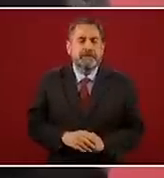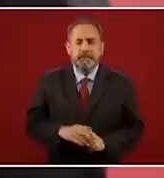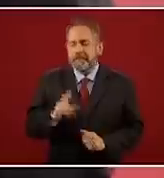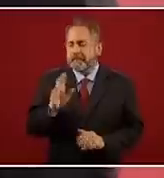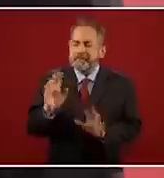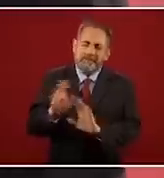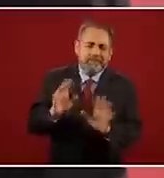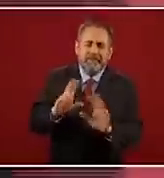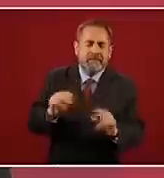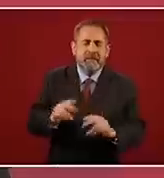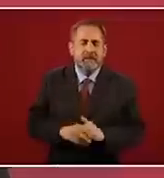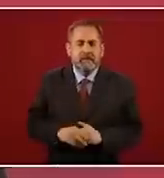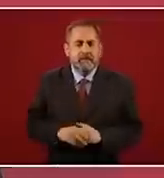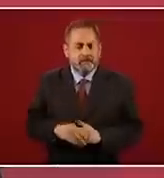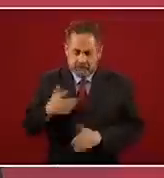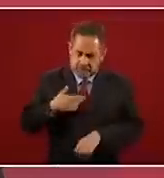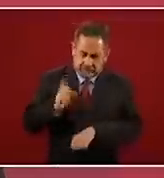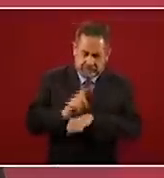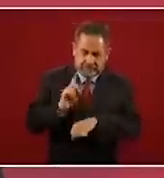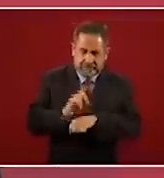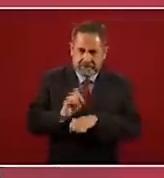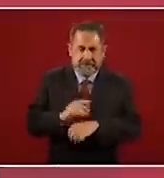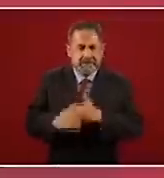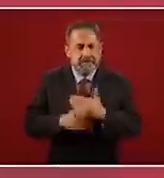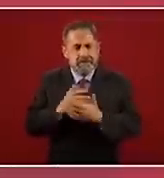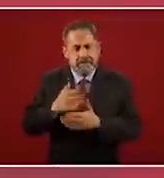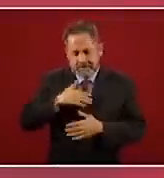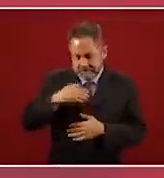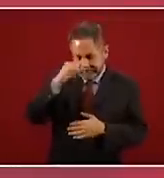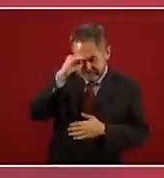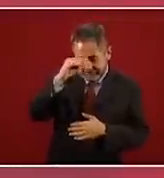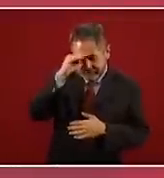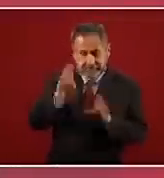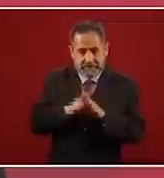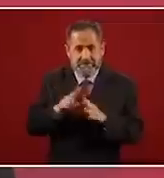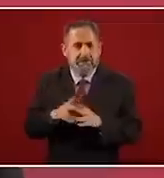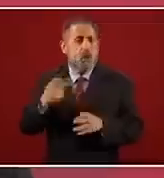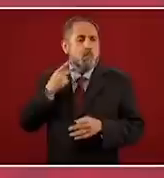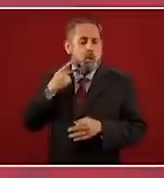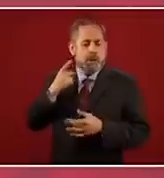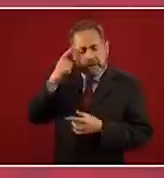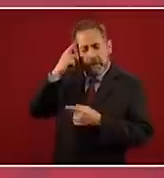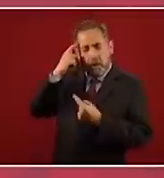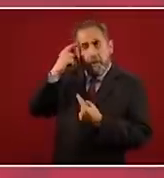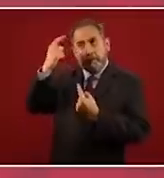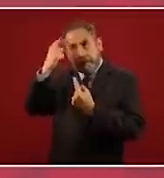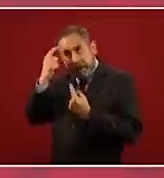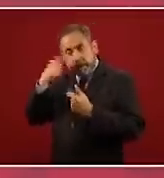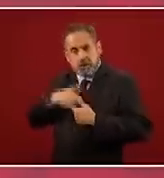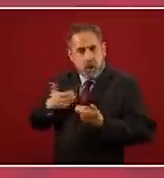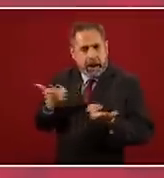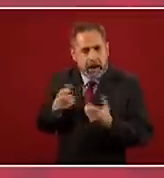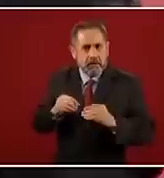No, porque todos los días estoy reflexionando. La política es pensamiento y acción.